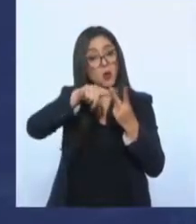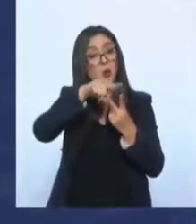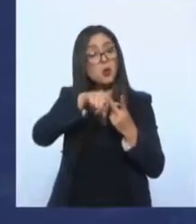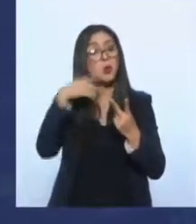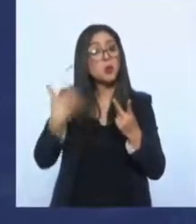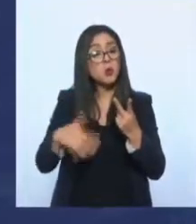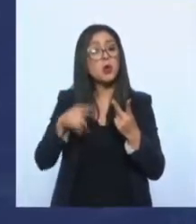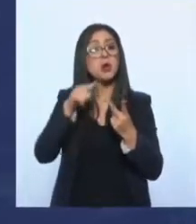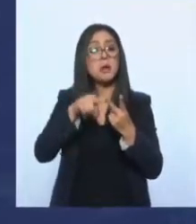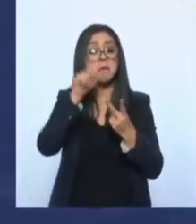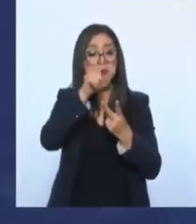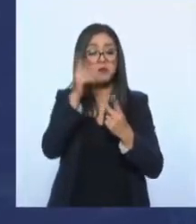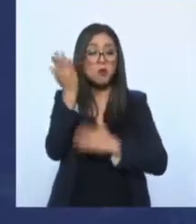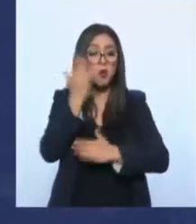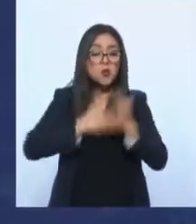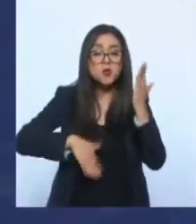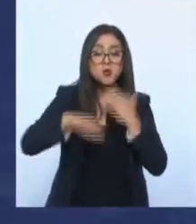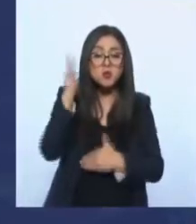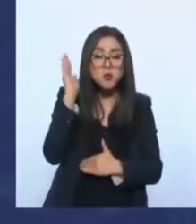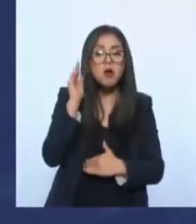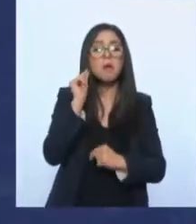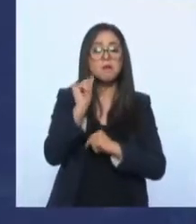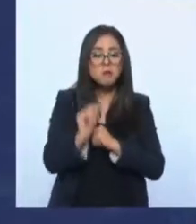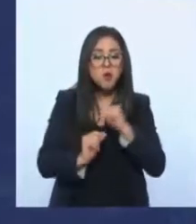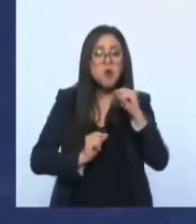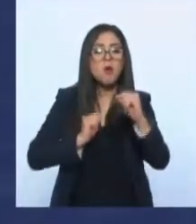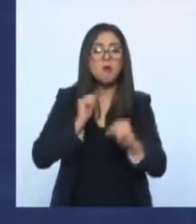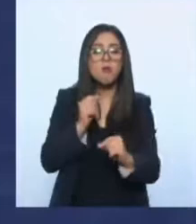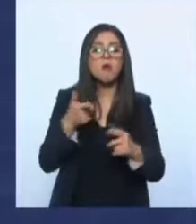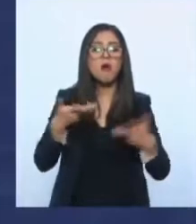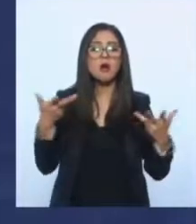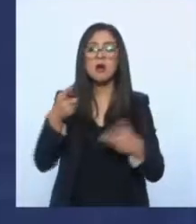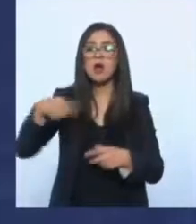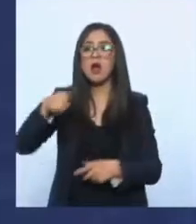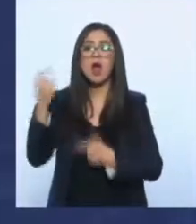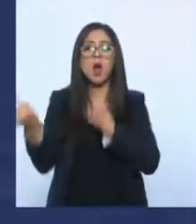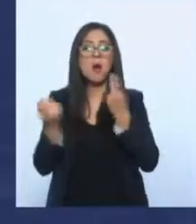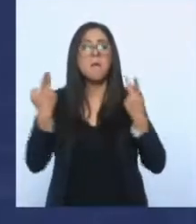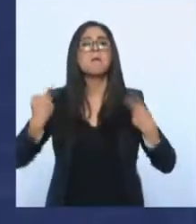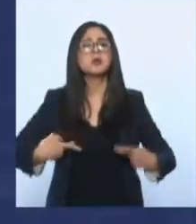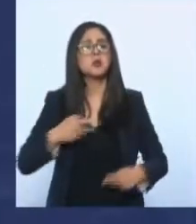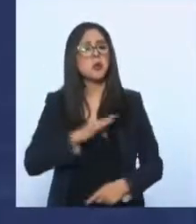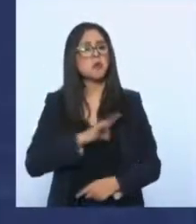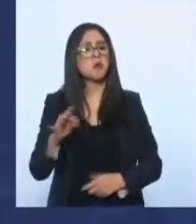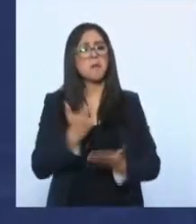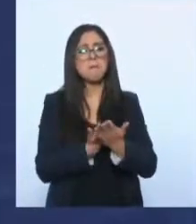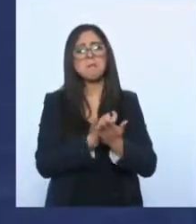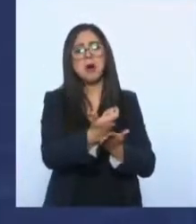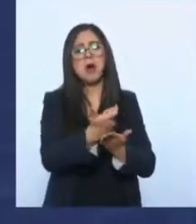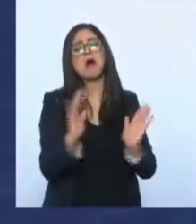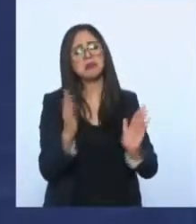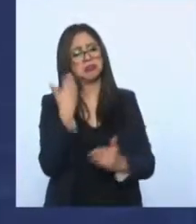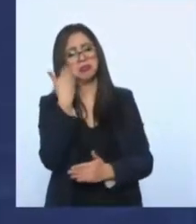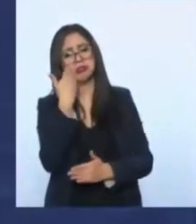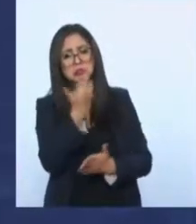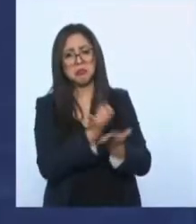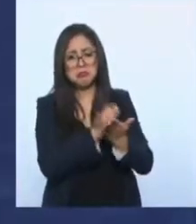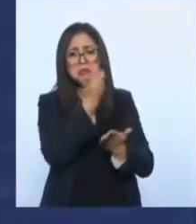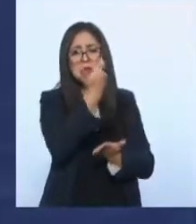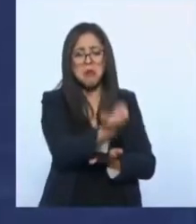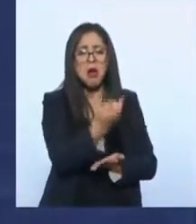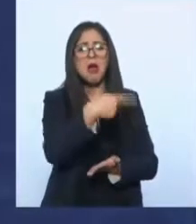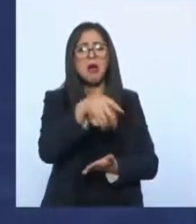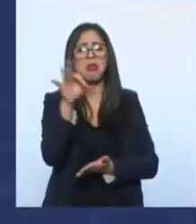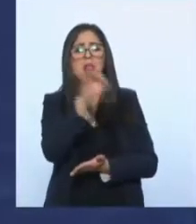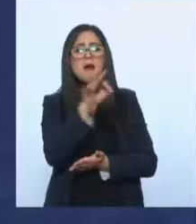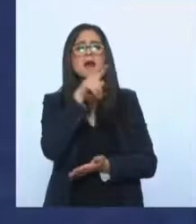también ellos un crecimiento y que de alguna manera, pues para los que pueden, pues a lo mejor puede ser un aporte o se le puede apostar,